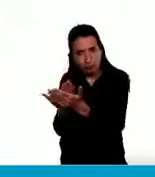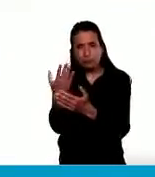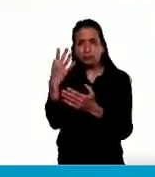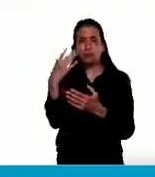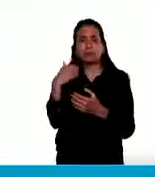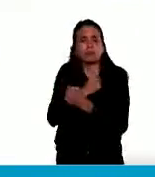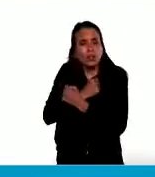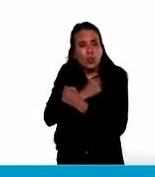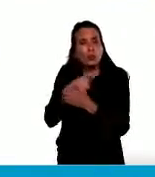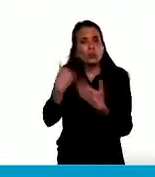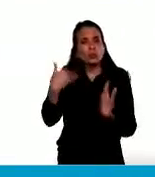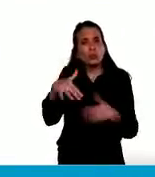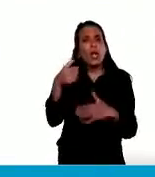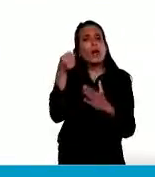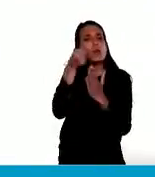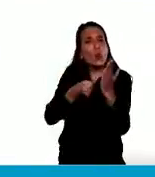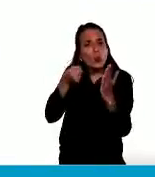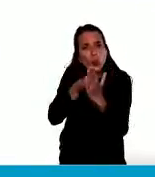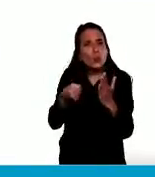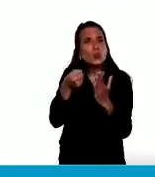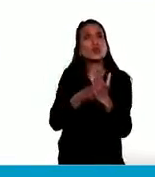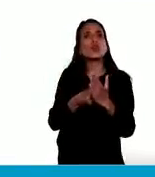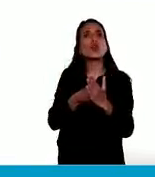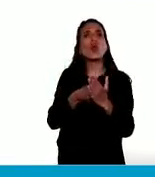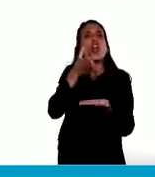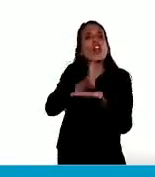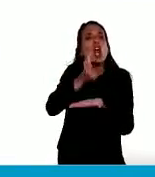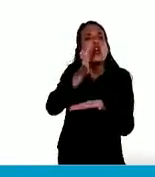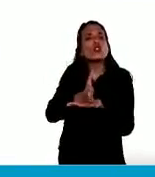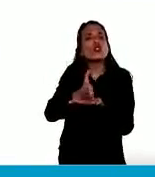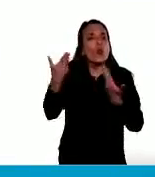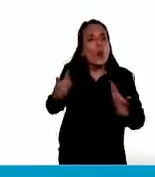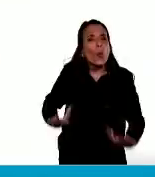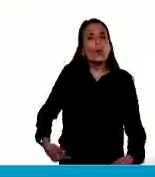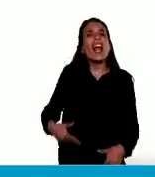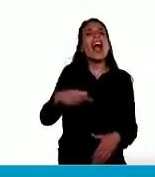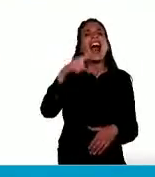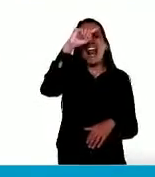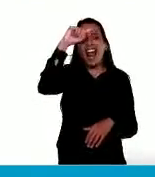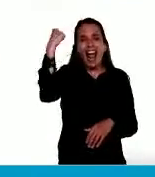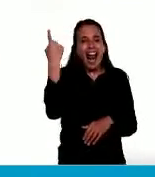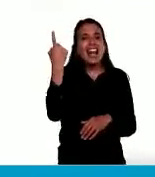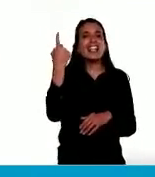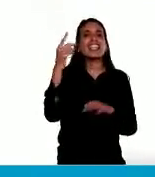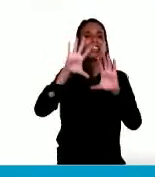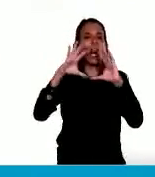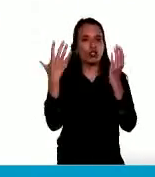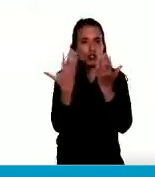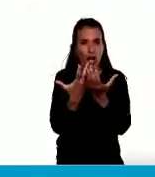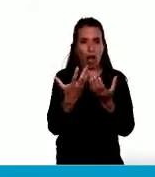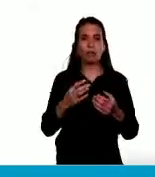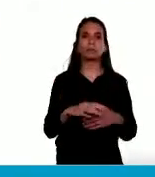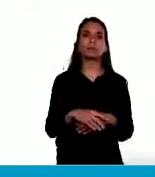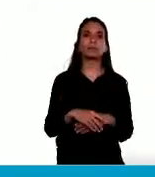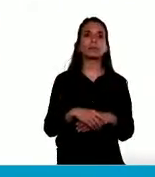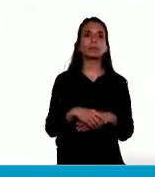de la lucha dentro de los derechos humanos a nivel internacional.